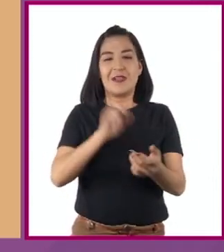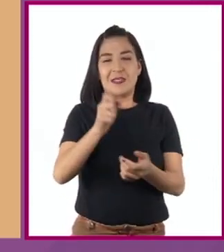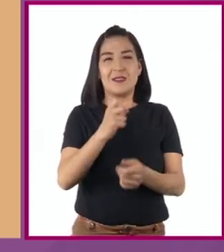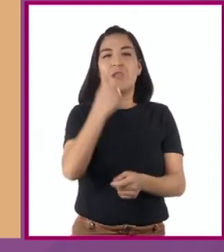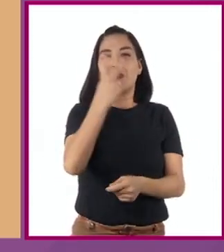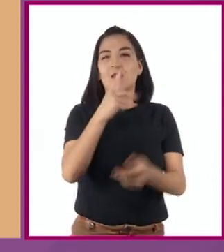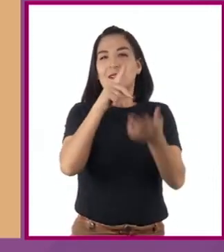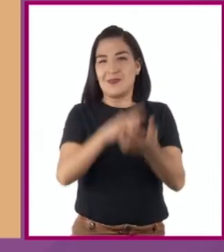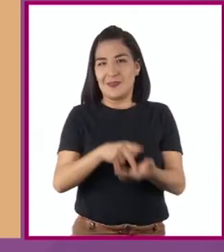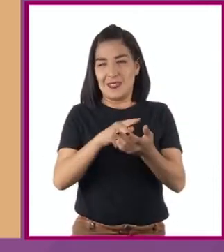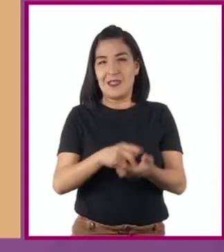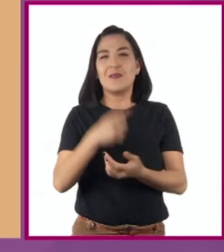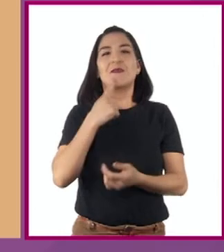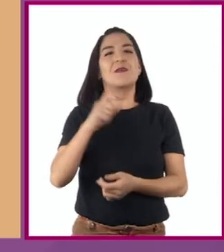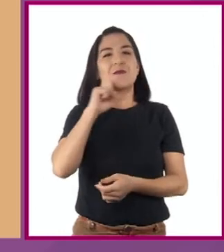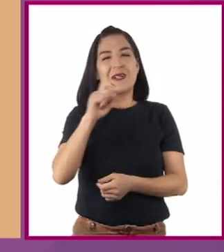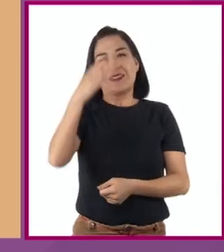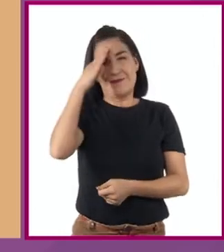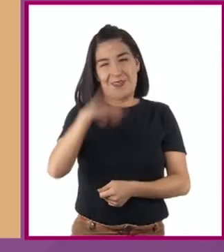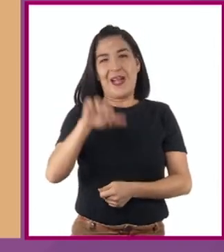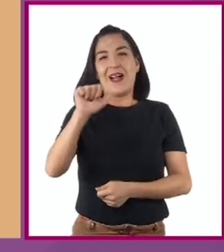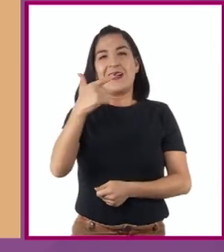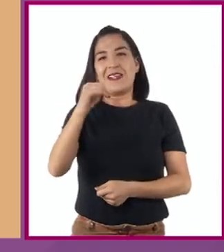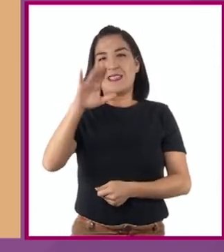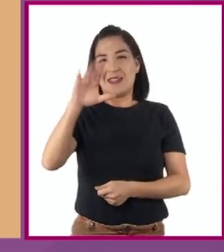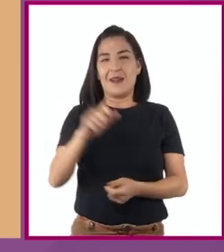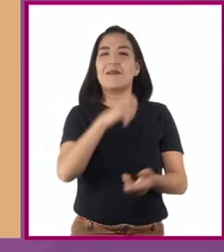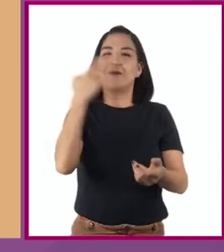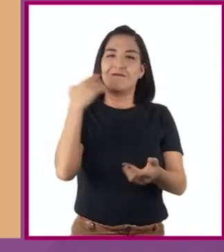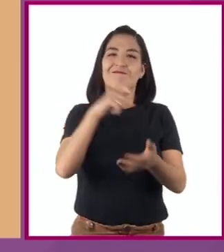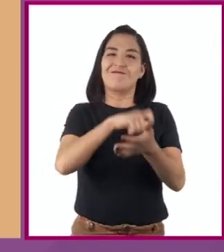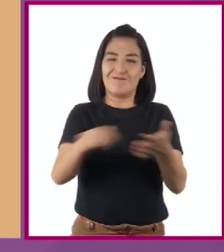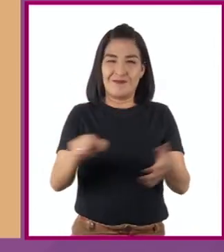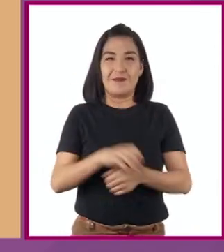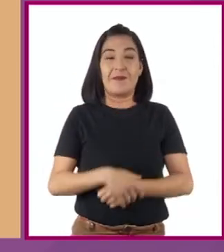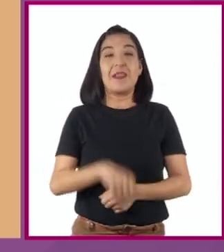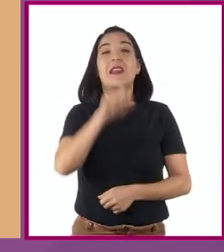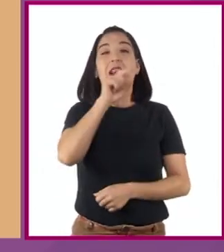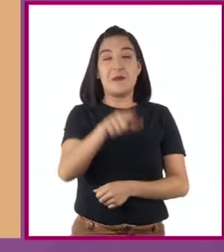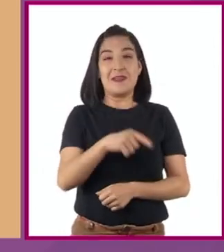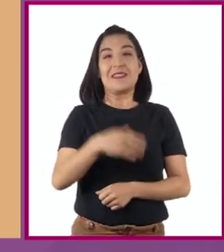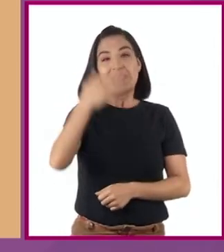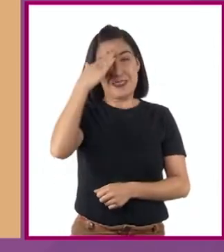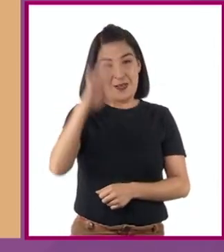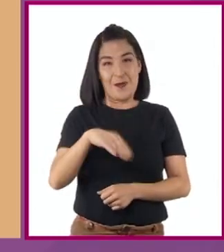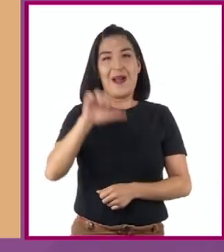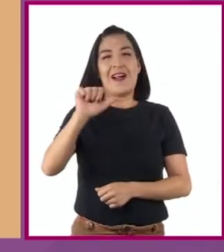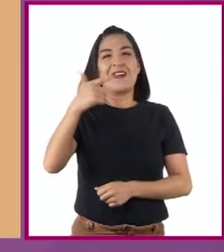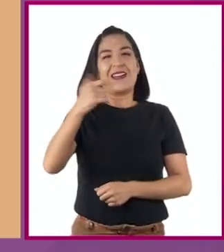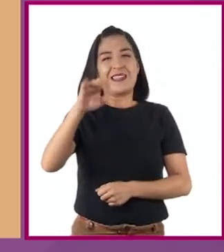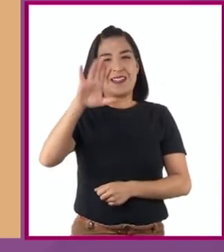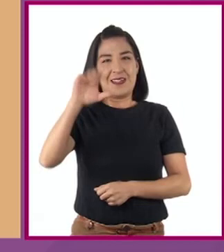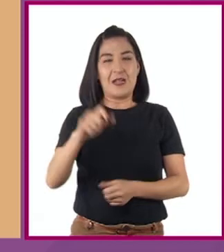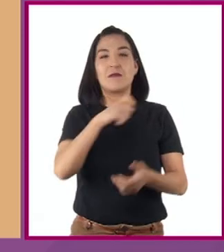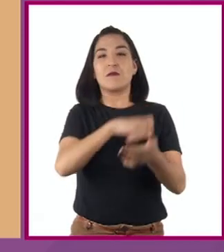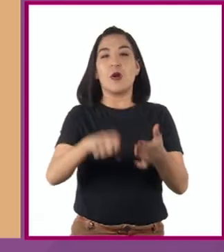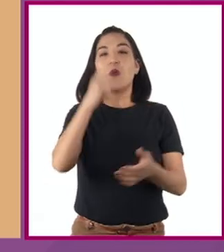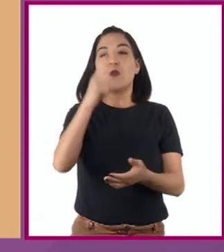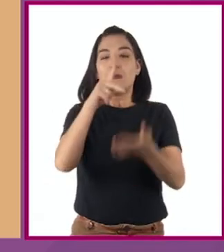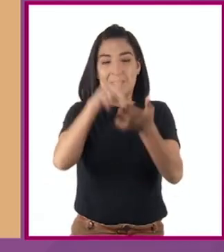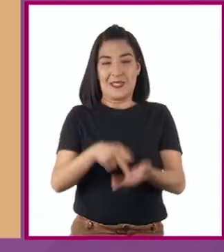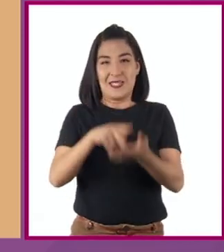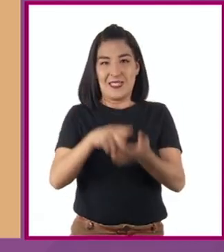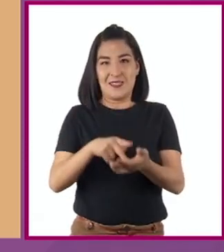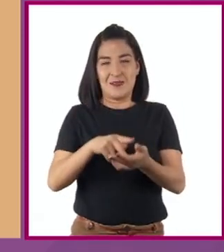kilogramos de tomate que la señora Angélica compró. Además, la señora Angélica compró 1 kilogramo de